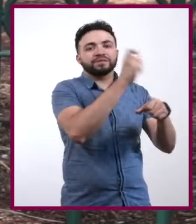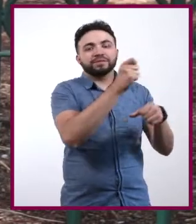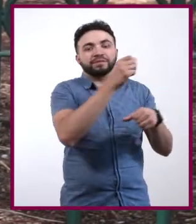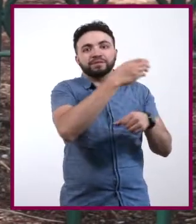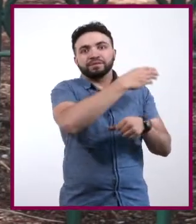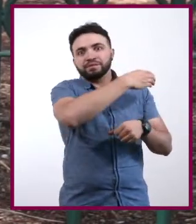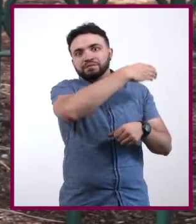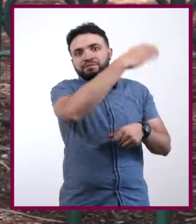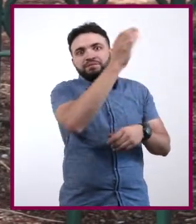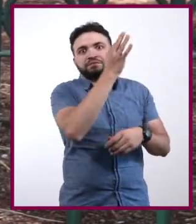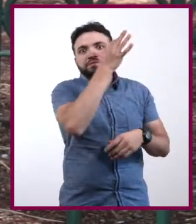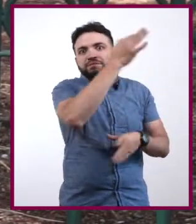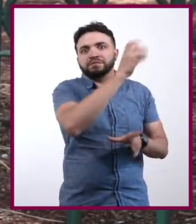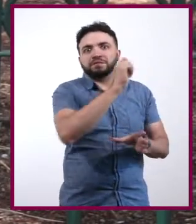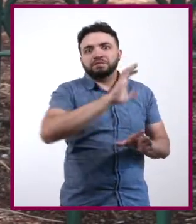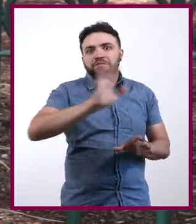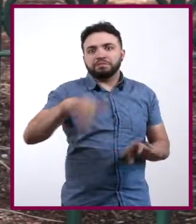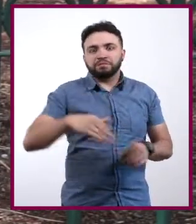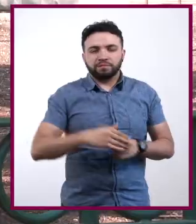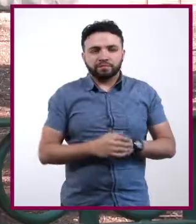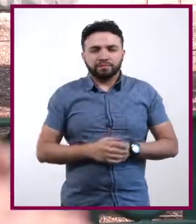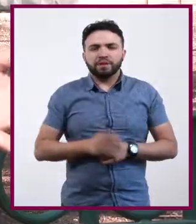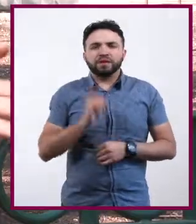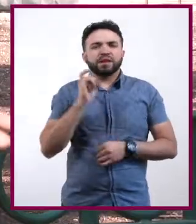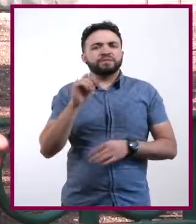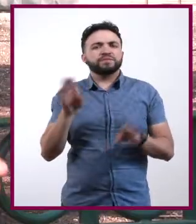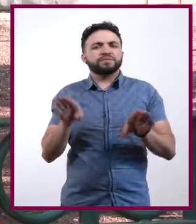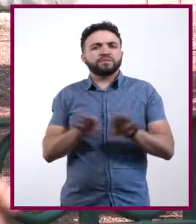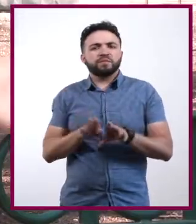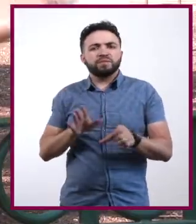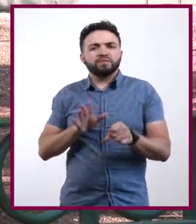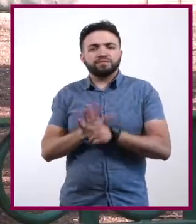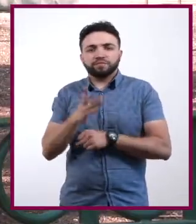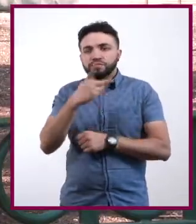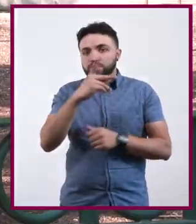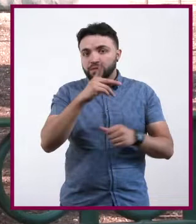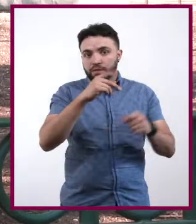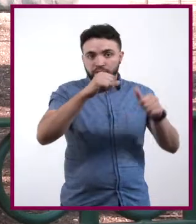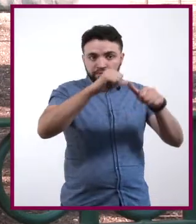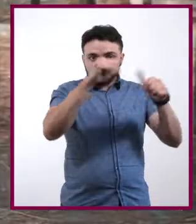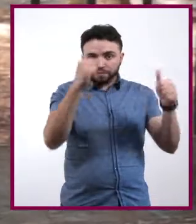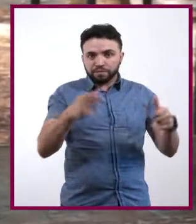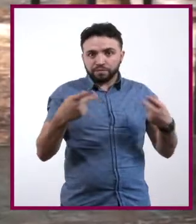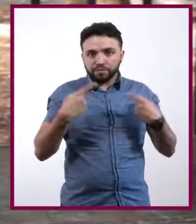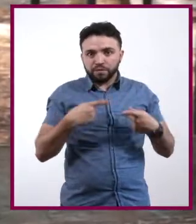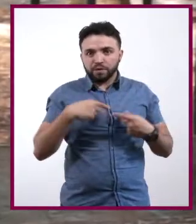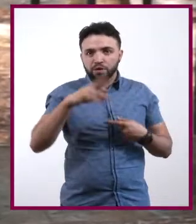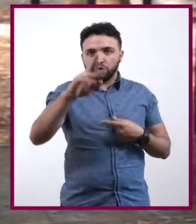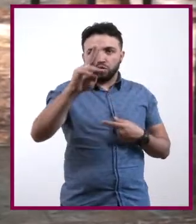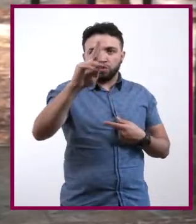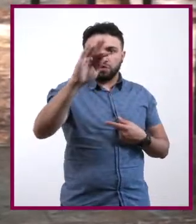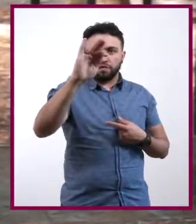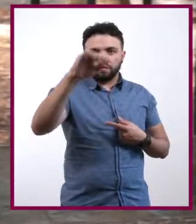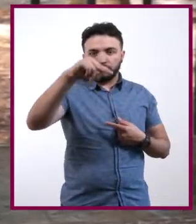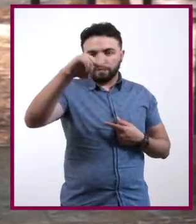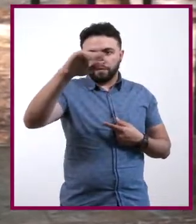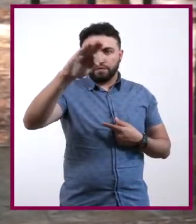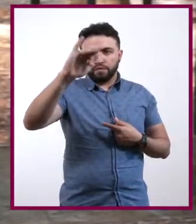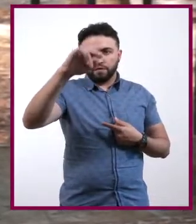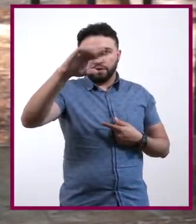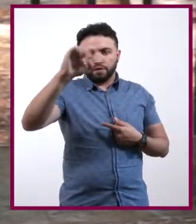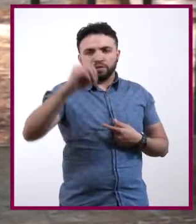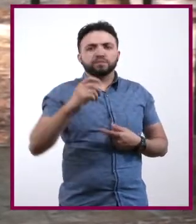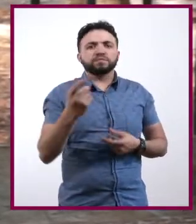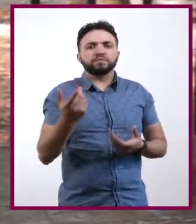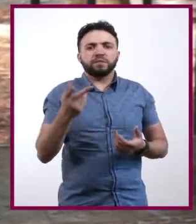programa revisaremos la presencia y significado de los perros en la obra del gran maestro Rufino Tamayo. Pues, ¿qué les parece si nos vamos a platicar con